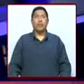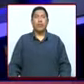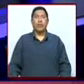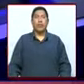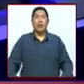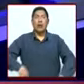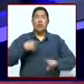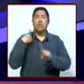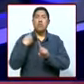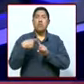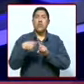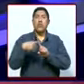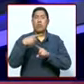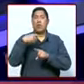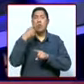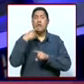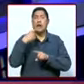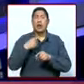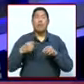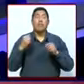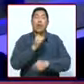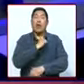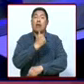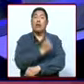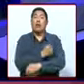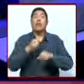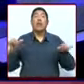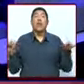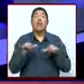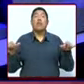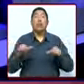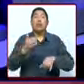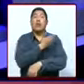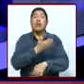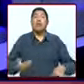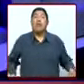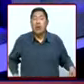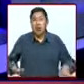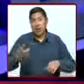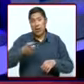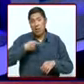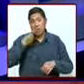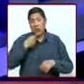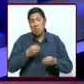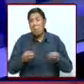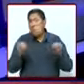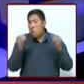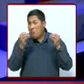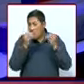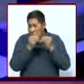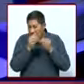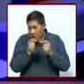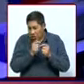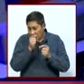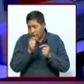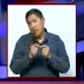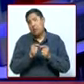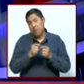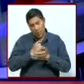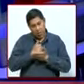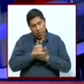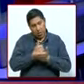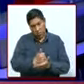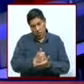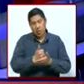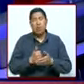Es algo muy positivo, como decía, y como señalaban también las autoridades. De hecho, también el presidente señala que es algo un poco más estratégico para poder ayudar al país, sobre todo en